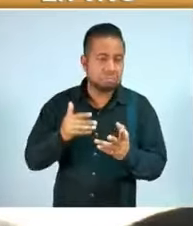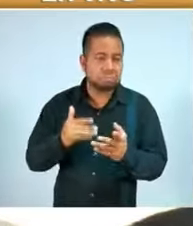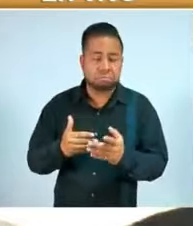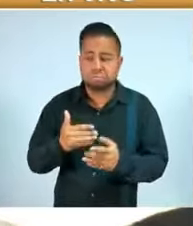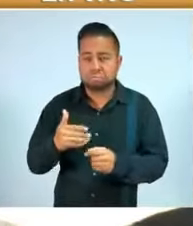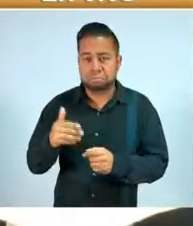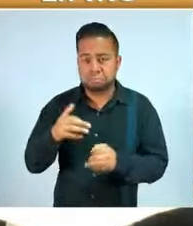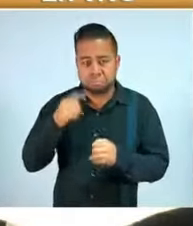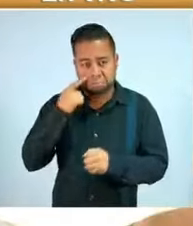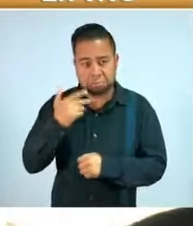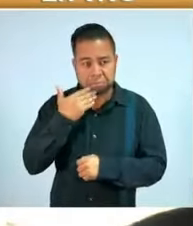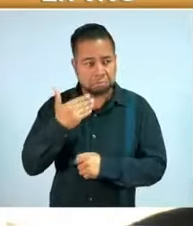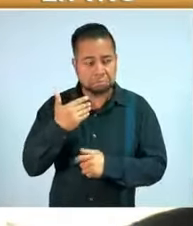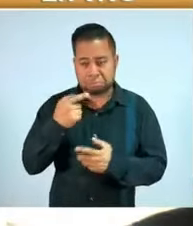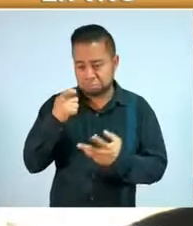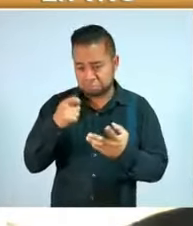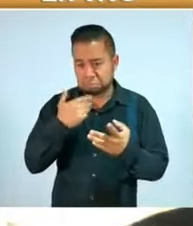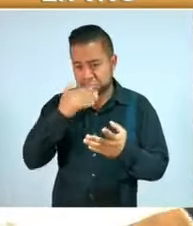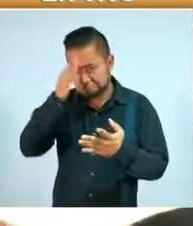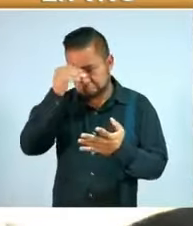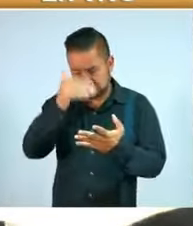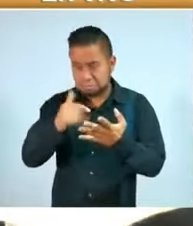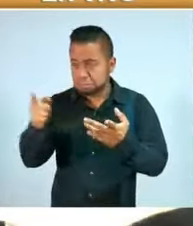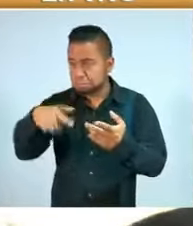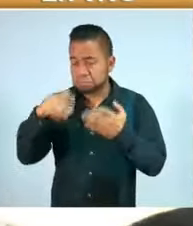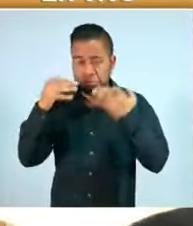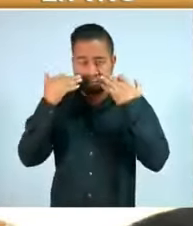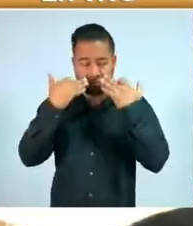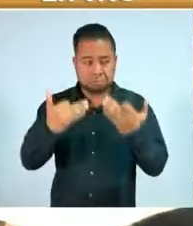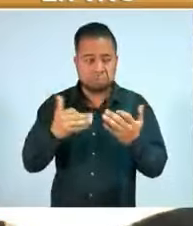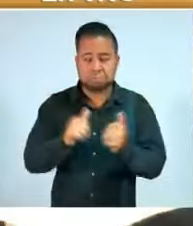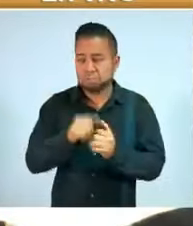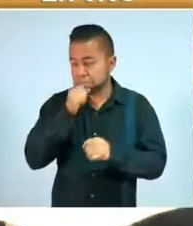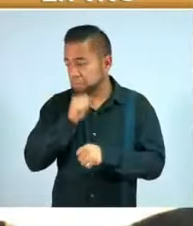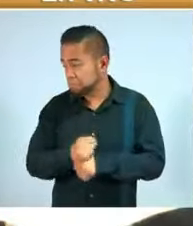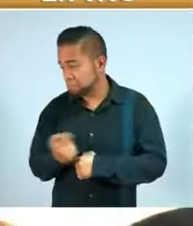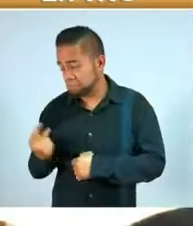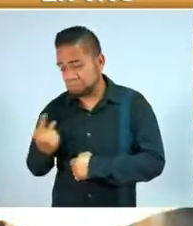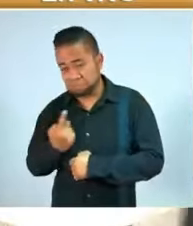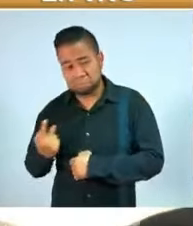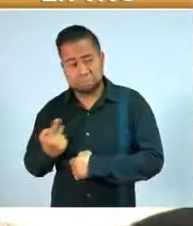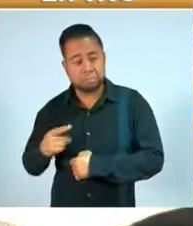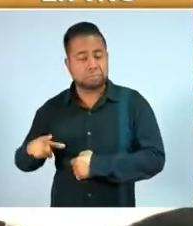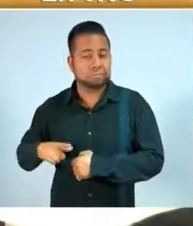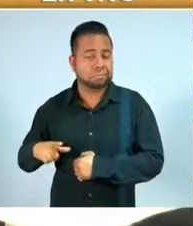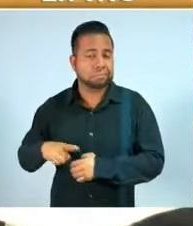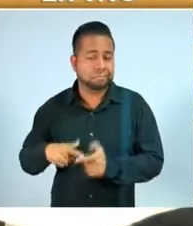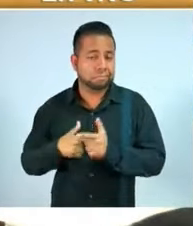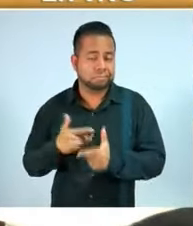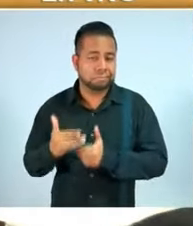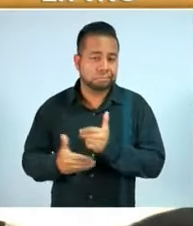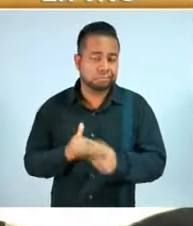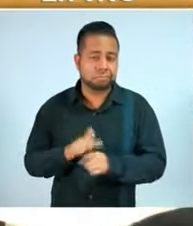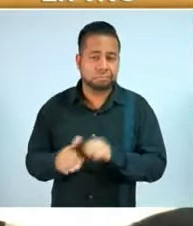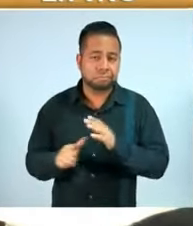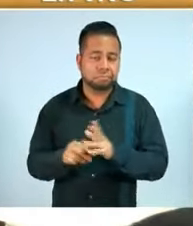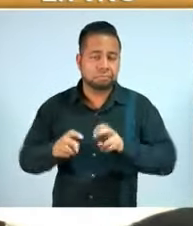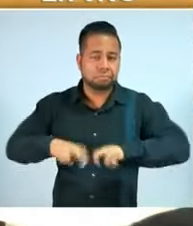decir, veo que van fluyendo porque los acuerdos son públicos y desde luego con el secretario de gobierno en lo que es la mesa